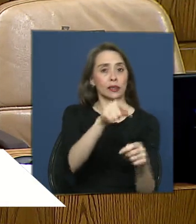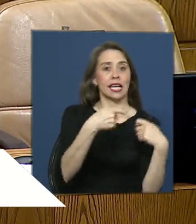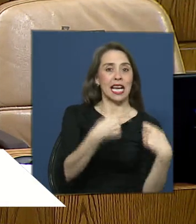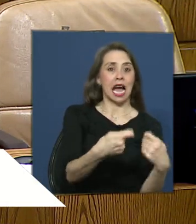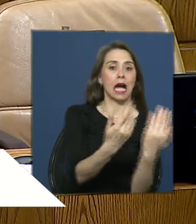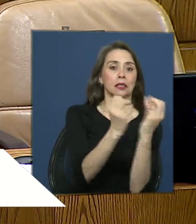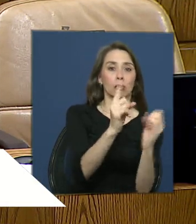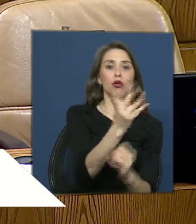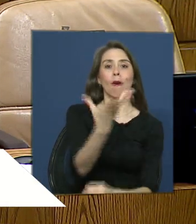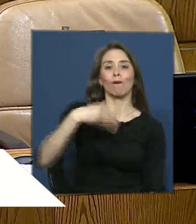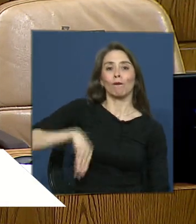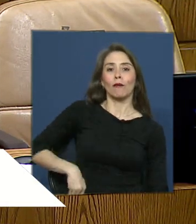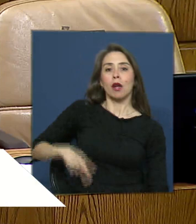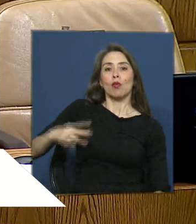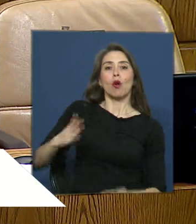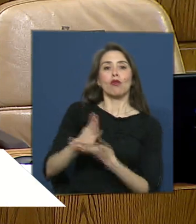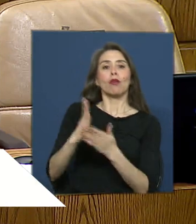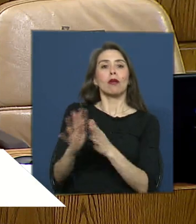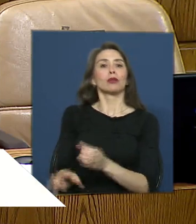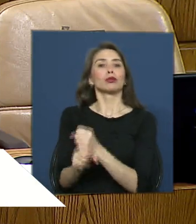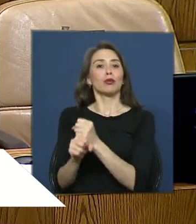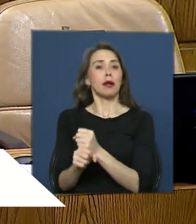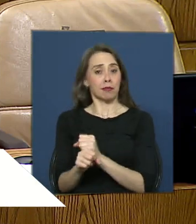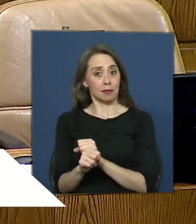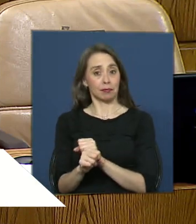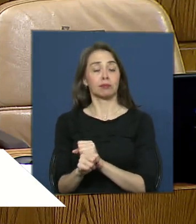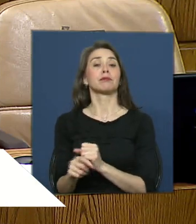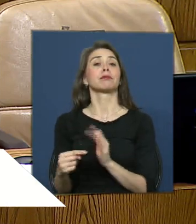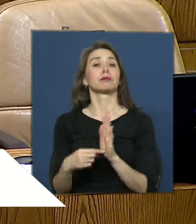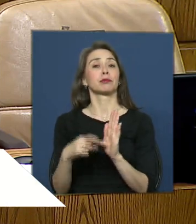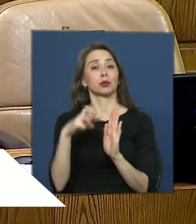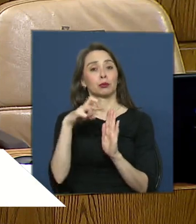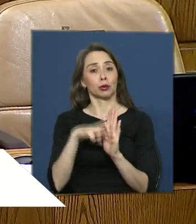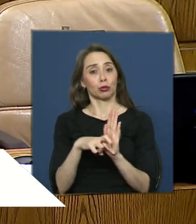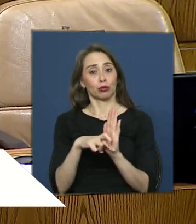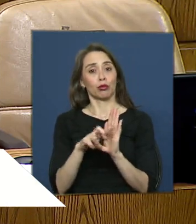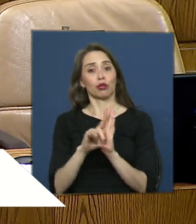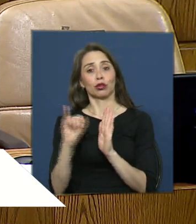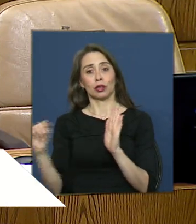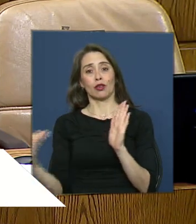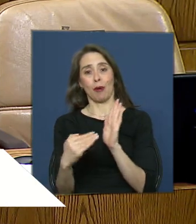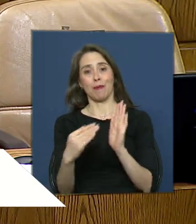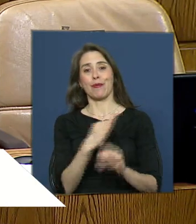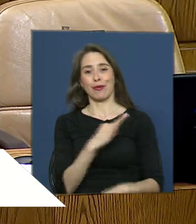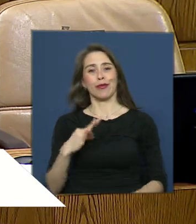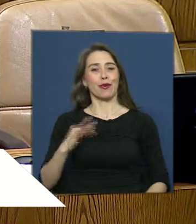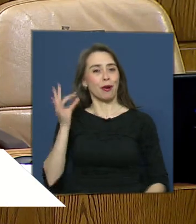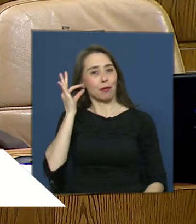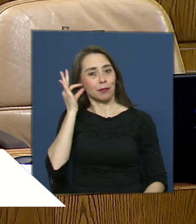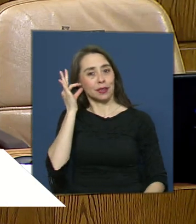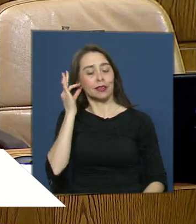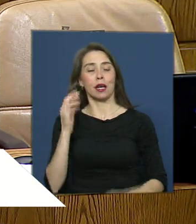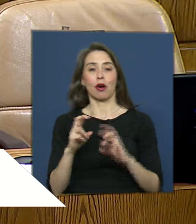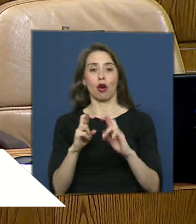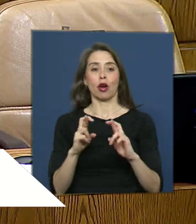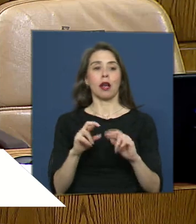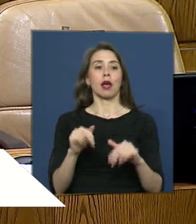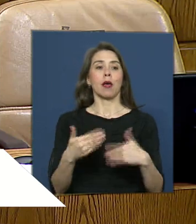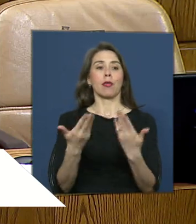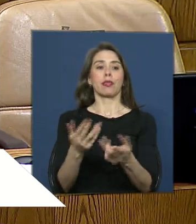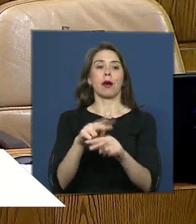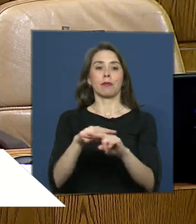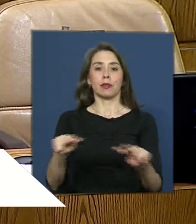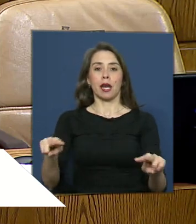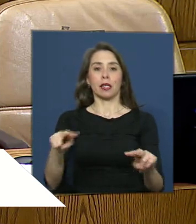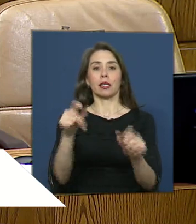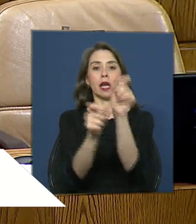sostenedores. Personalmente, ministra, voy a apoyar esta iniciativa y esperamos que esto sea también una tranquilidad